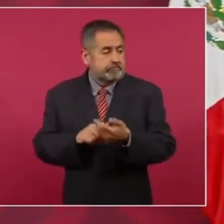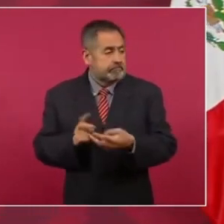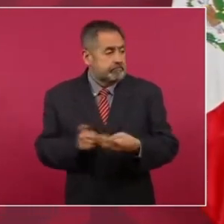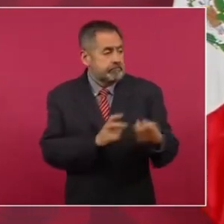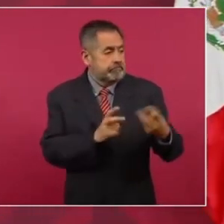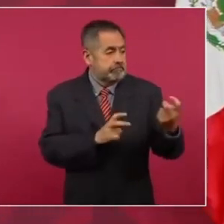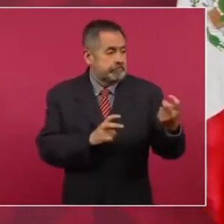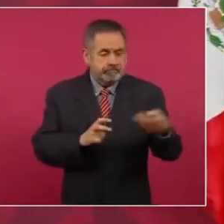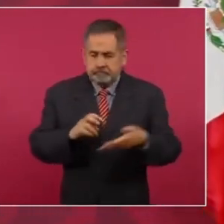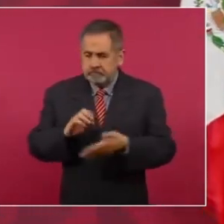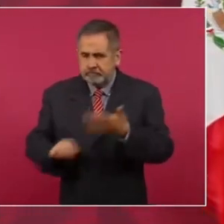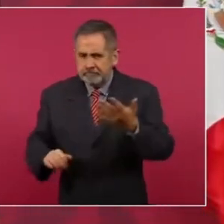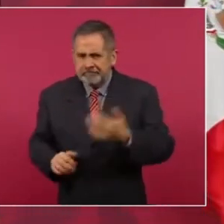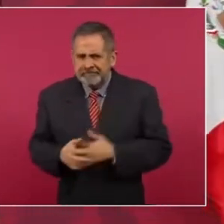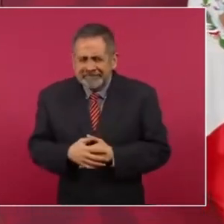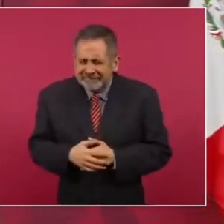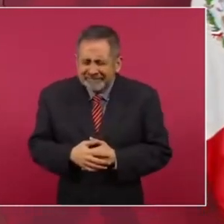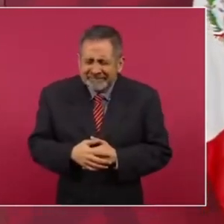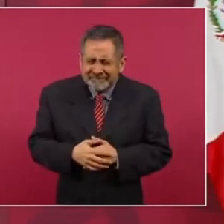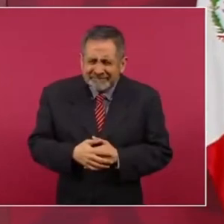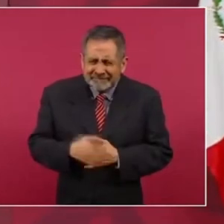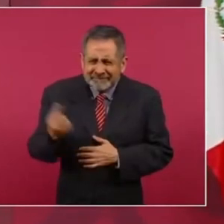O sea, estaba contabilizado